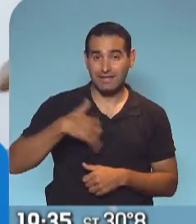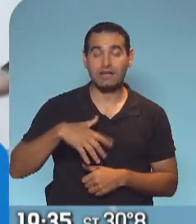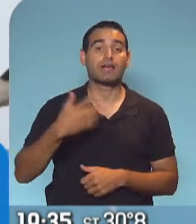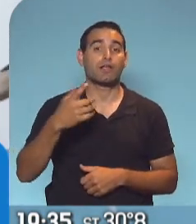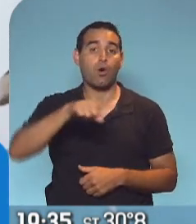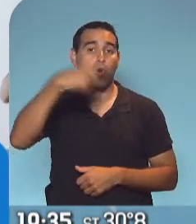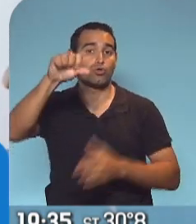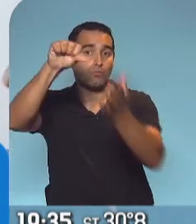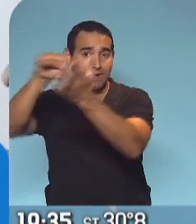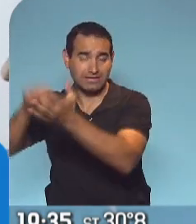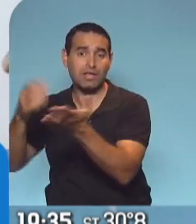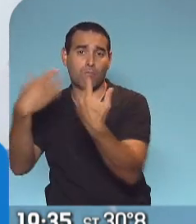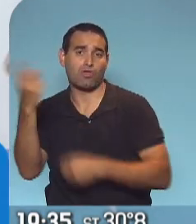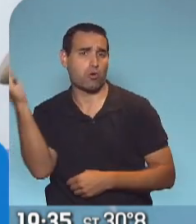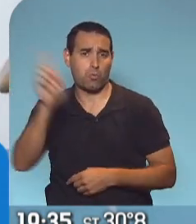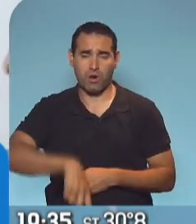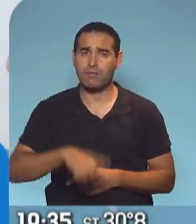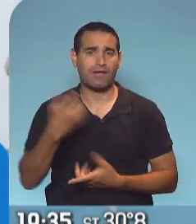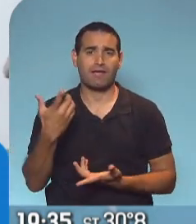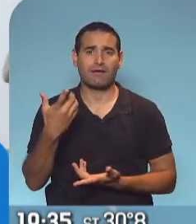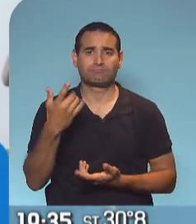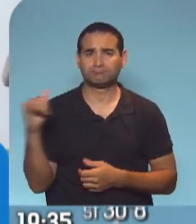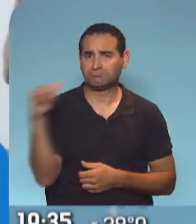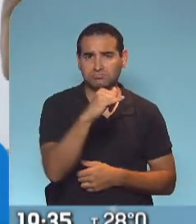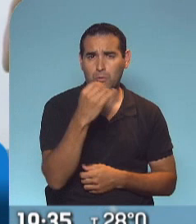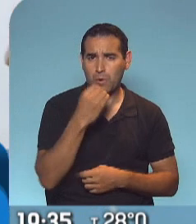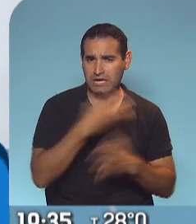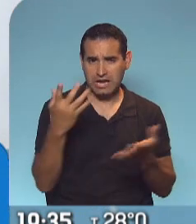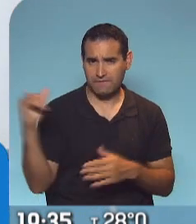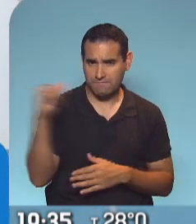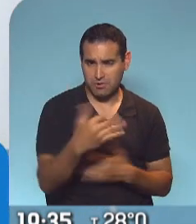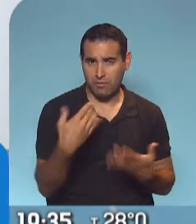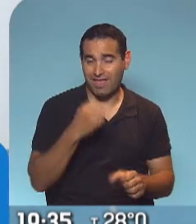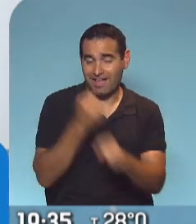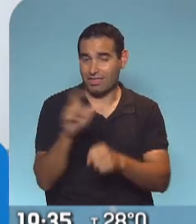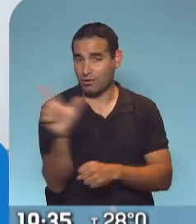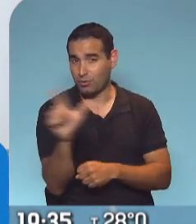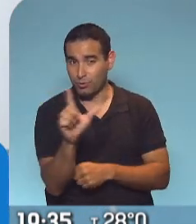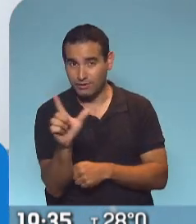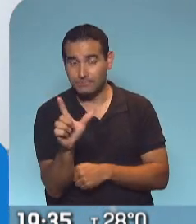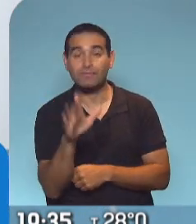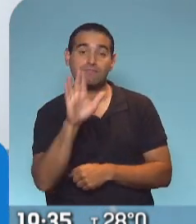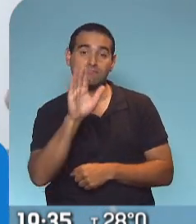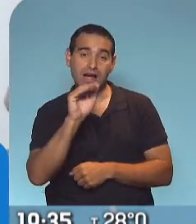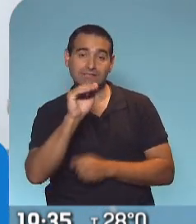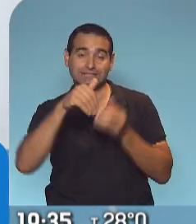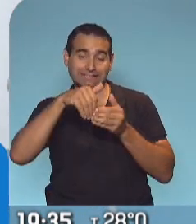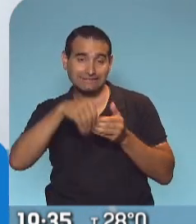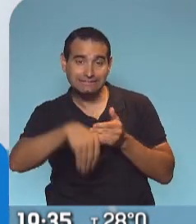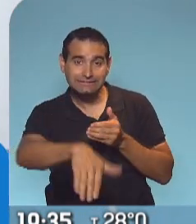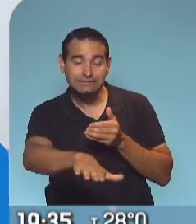en el exterior pueden volver en cualquier aerolínea de las que operan hacia Argentina hasta el día lunes. A partir del día martes,